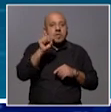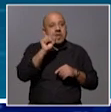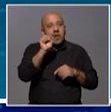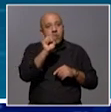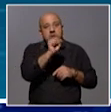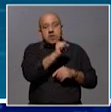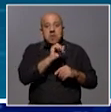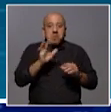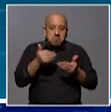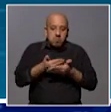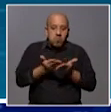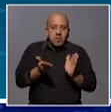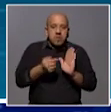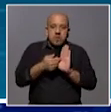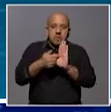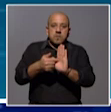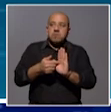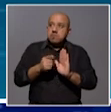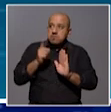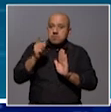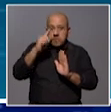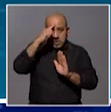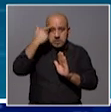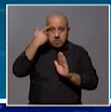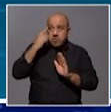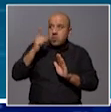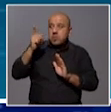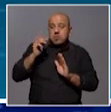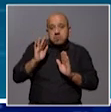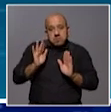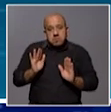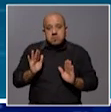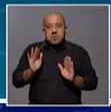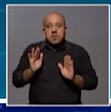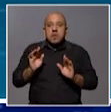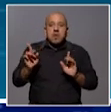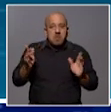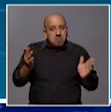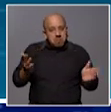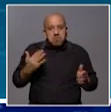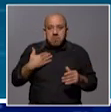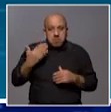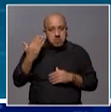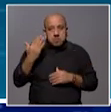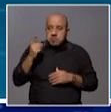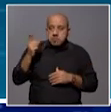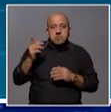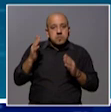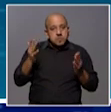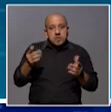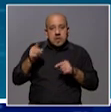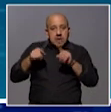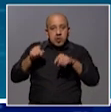pública muestran que bueno que lacalle pou está siendo valorado en términos de